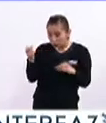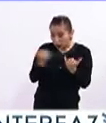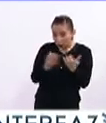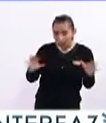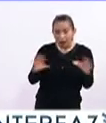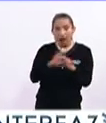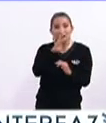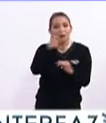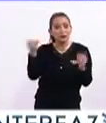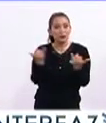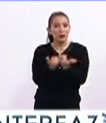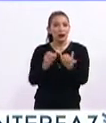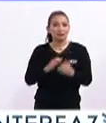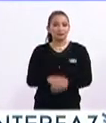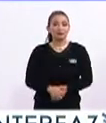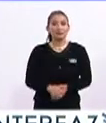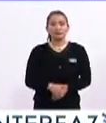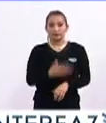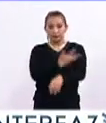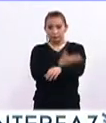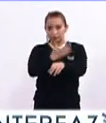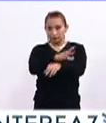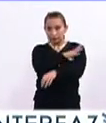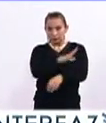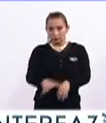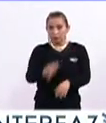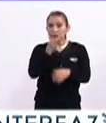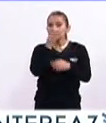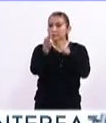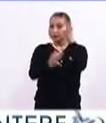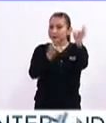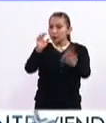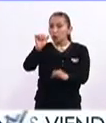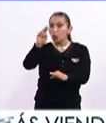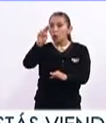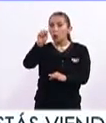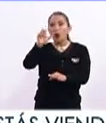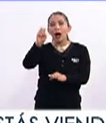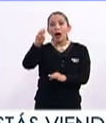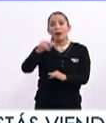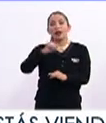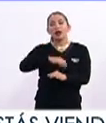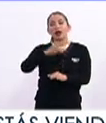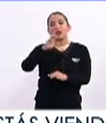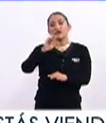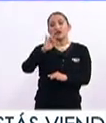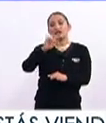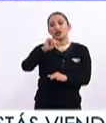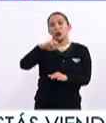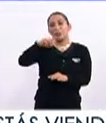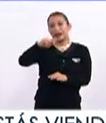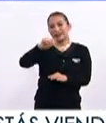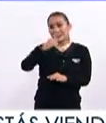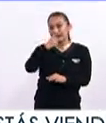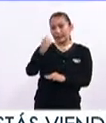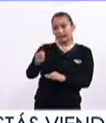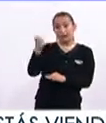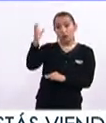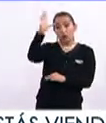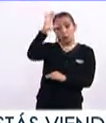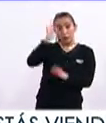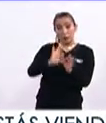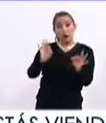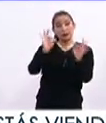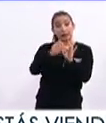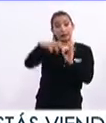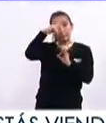un resultado conjunto. El coordinador general de difusión de la UAM, Francisco Mata Rosas, habló sobre el papel de la cultura